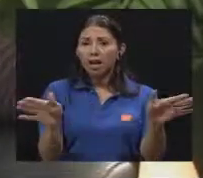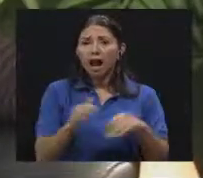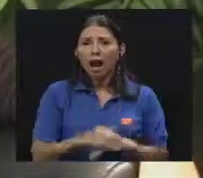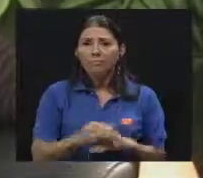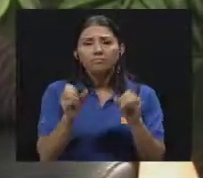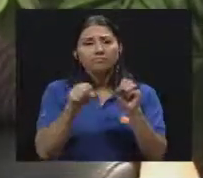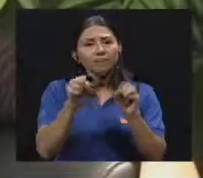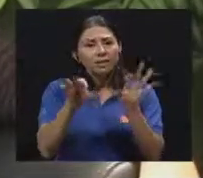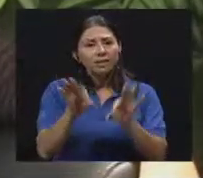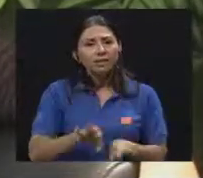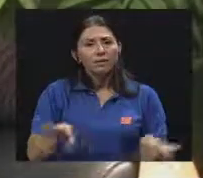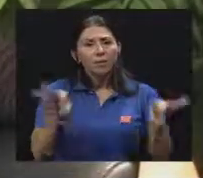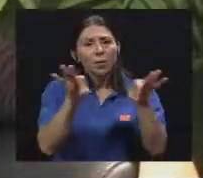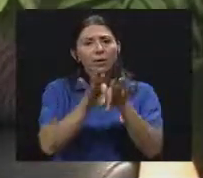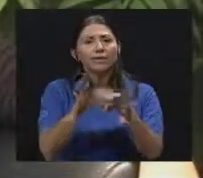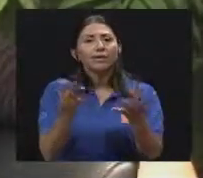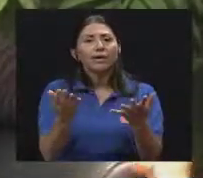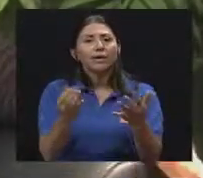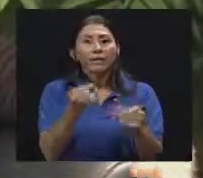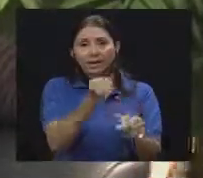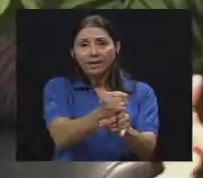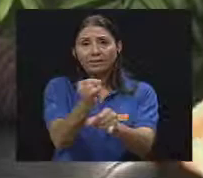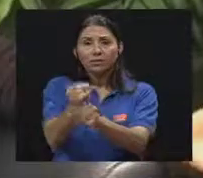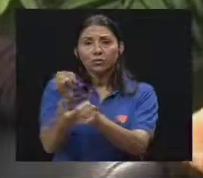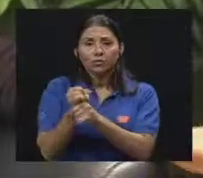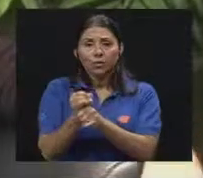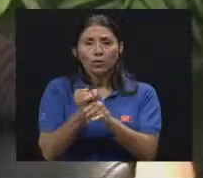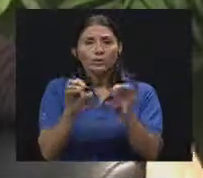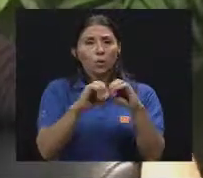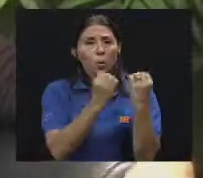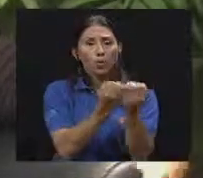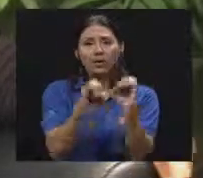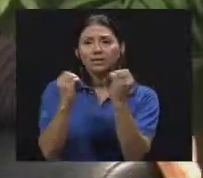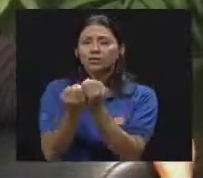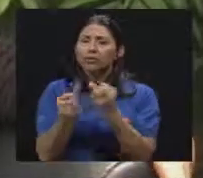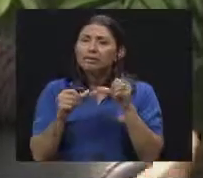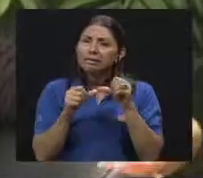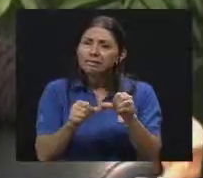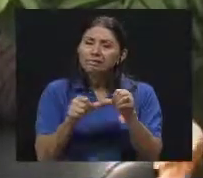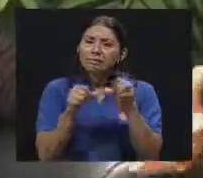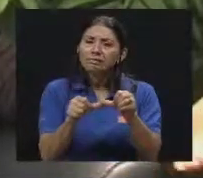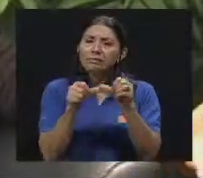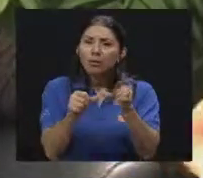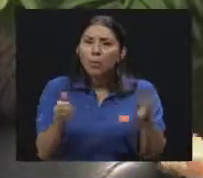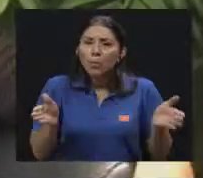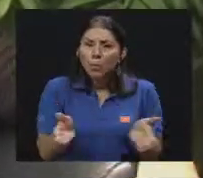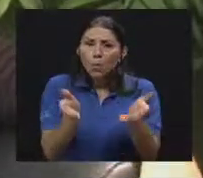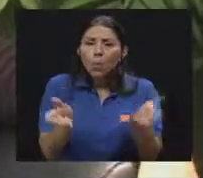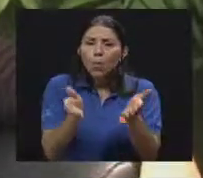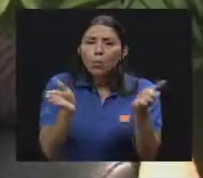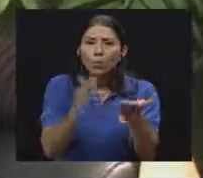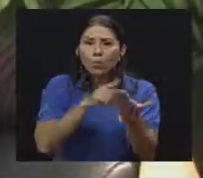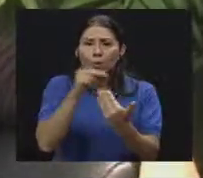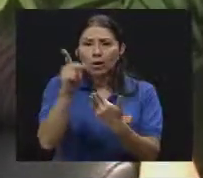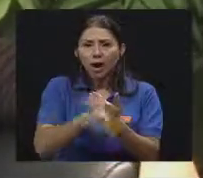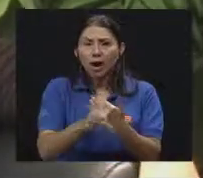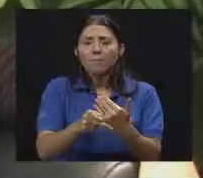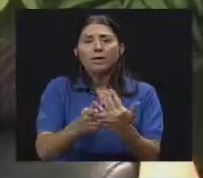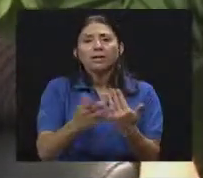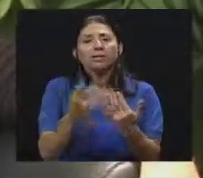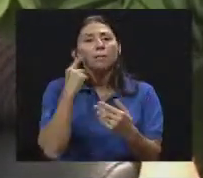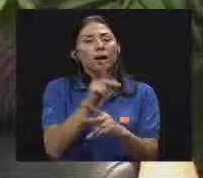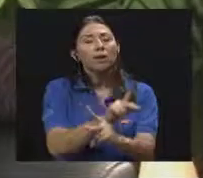decirlo. Sí es importante, ¿verdad?, que las instituciones y las organizaciones pues sigan promoviendo este tipo de programas a nivel